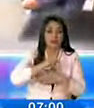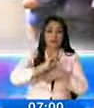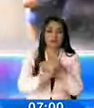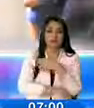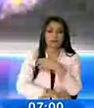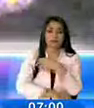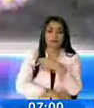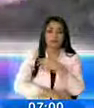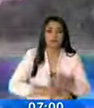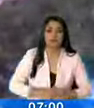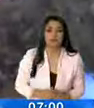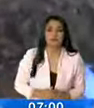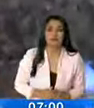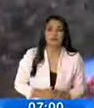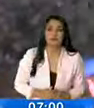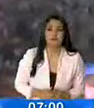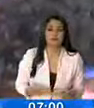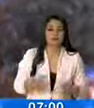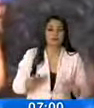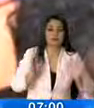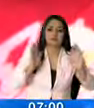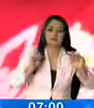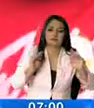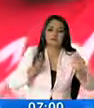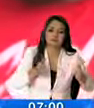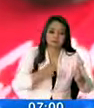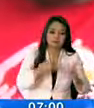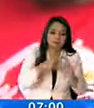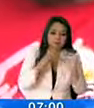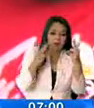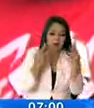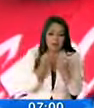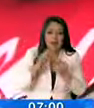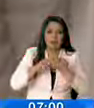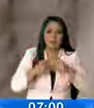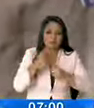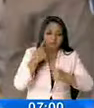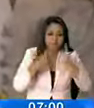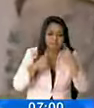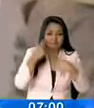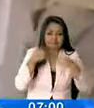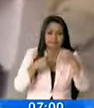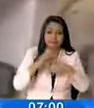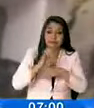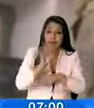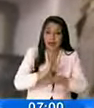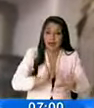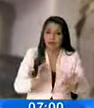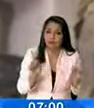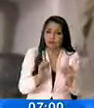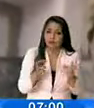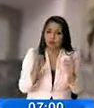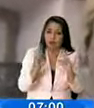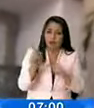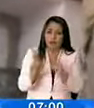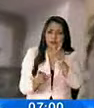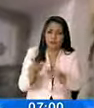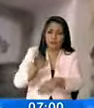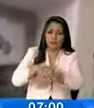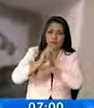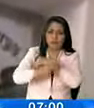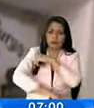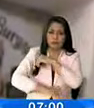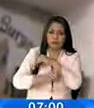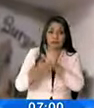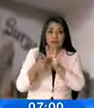a aplicar. Y así le dieron el último adiós, entre lágrimas, y esperando que el caso no quede impune, y sobre todo que no se repita más en